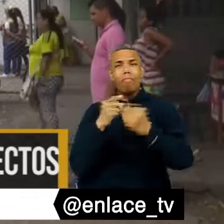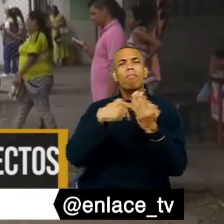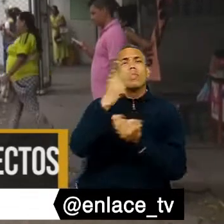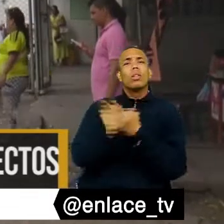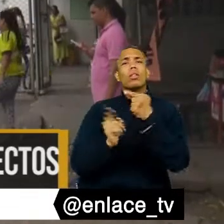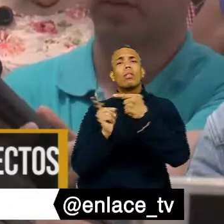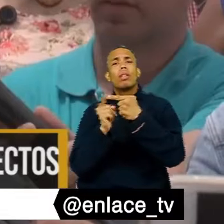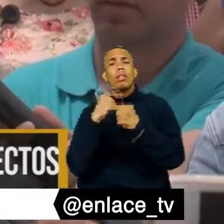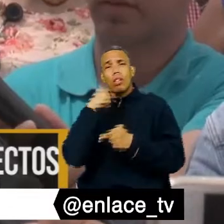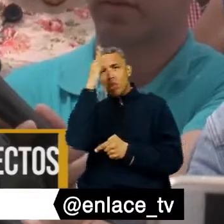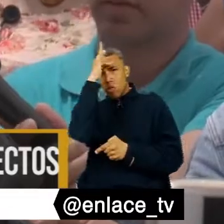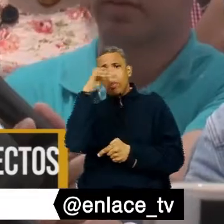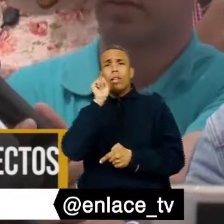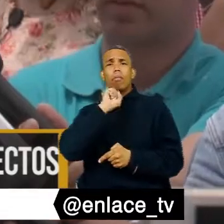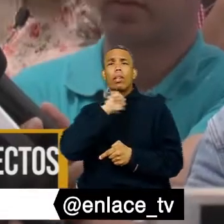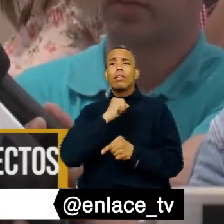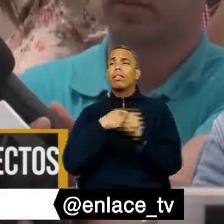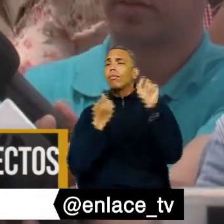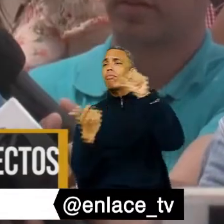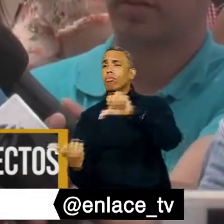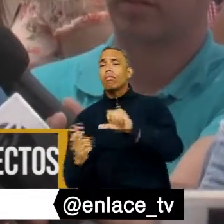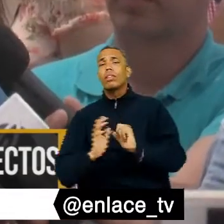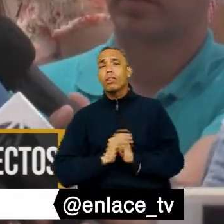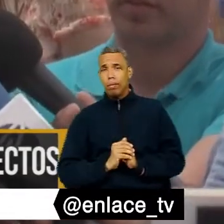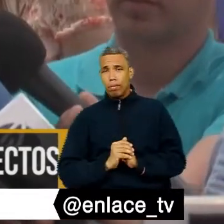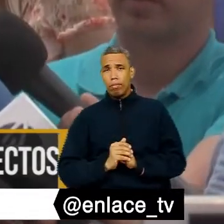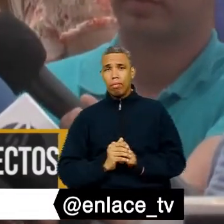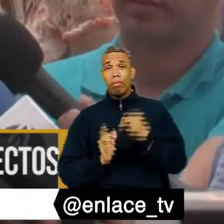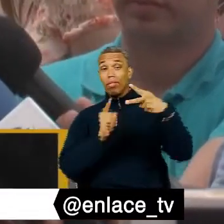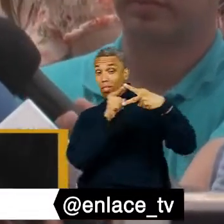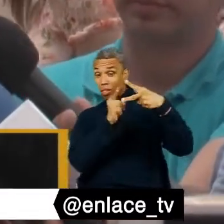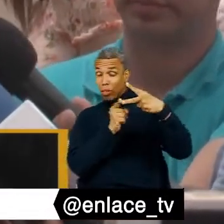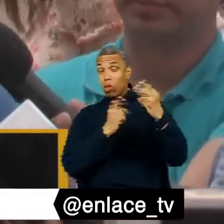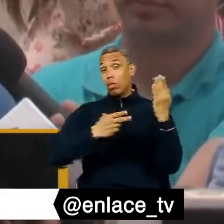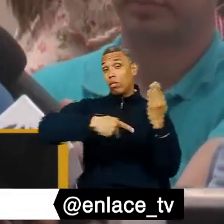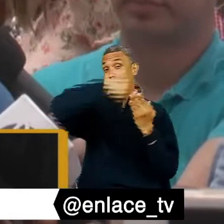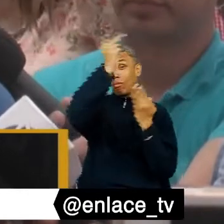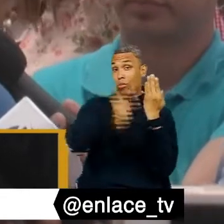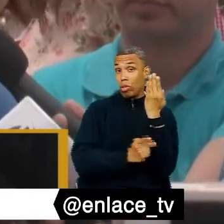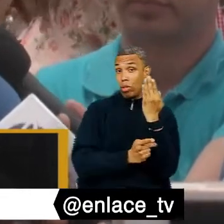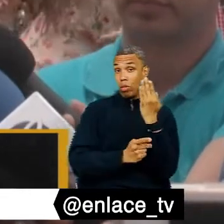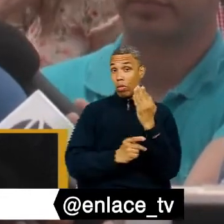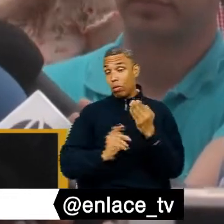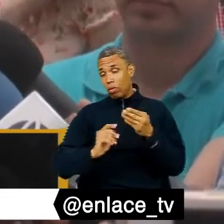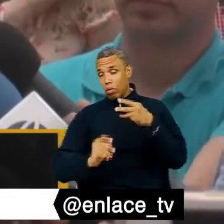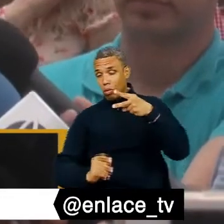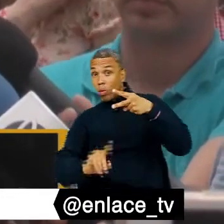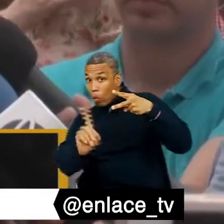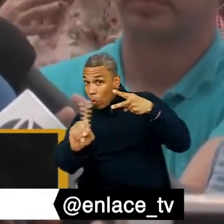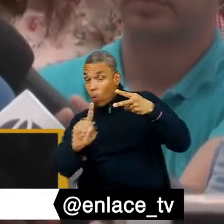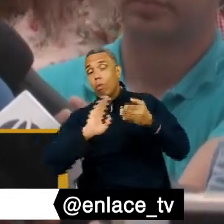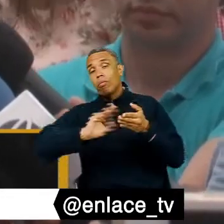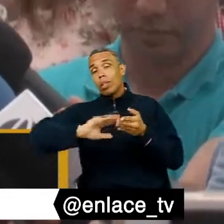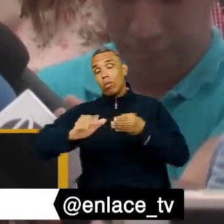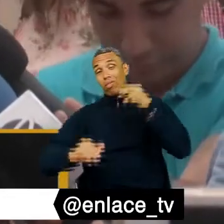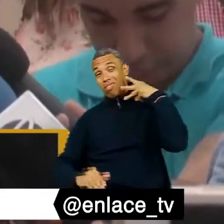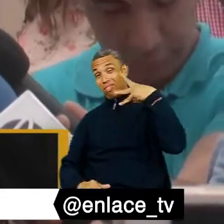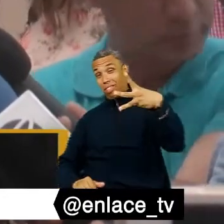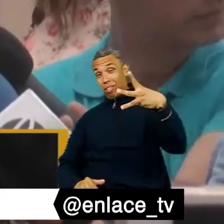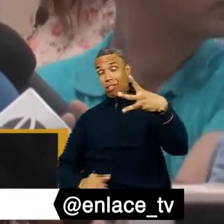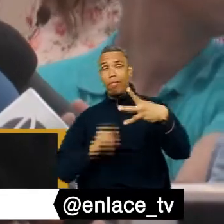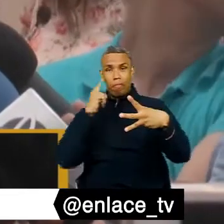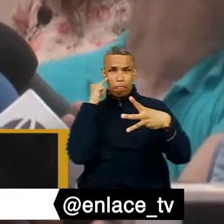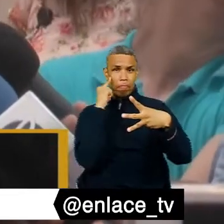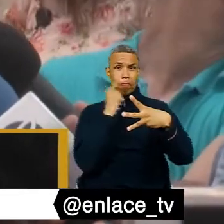Medio. Tenemos dos proyectos que son muy importantes, tres proyectos muy importantes. El primero